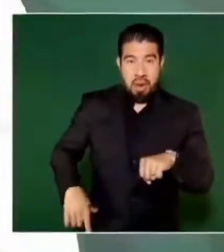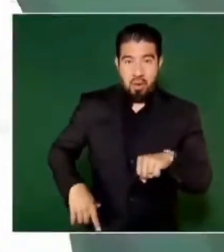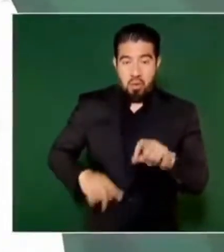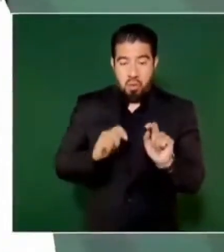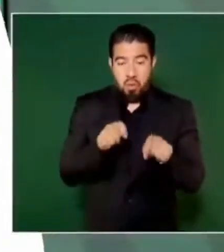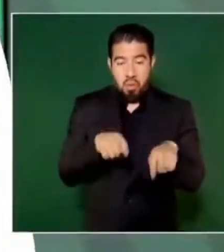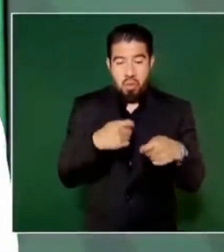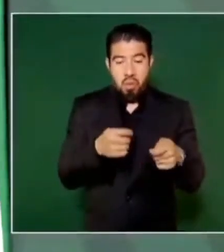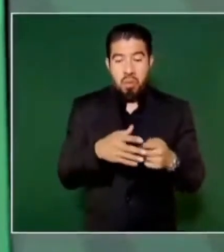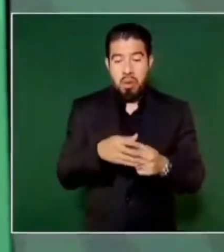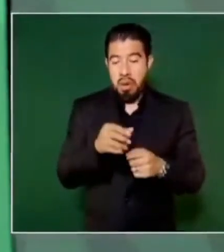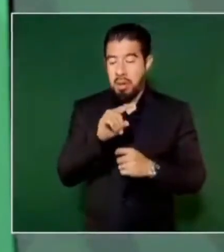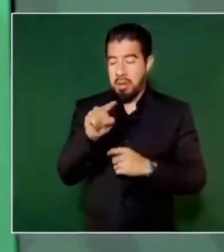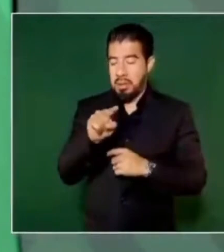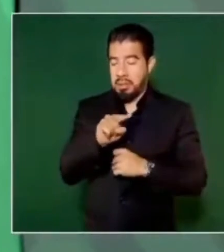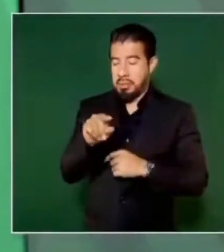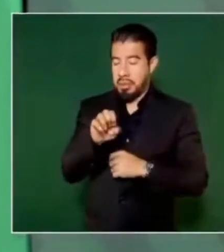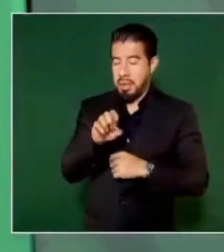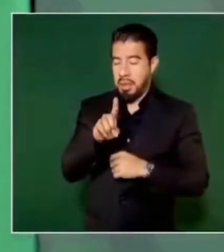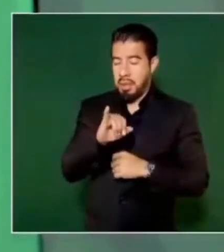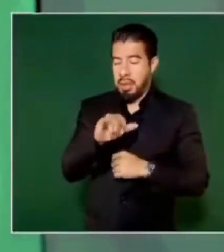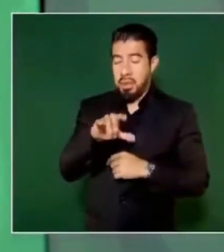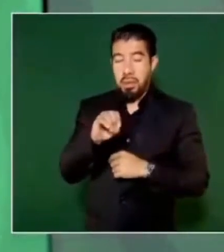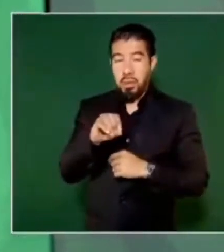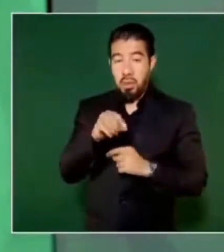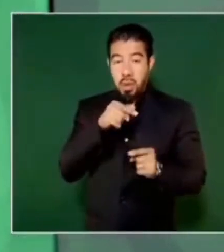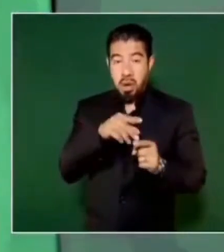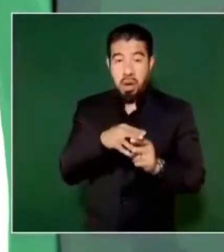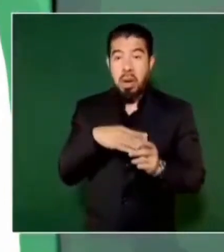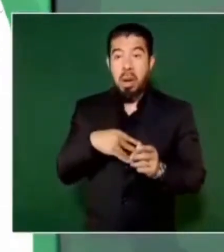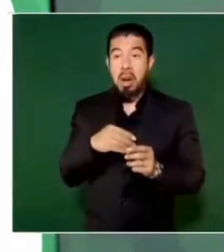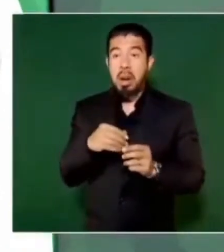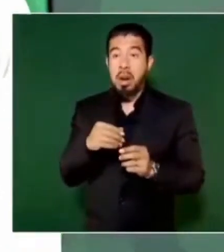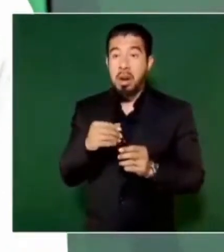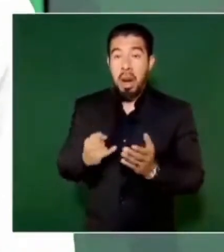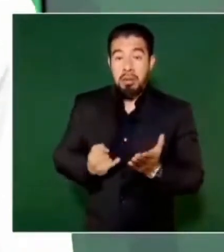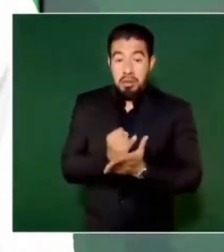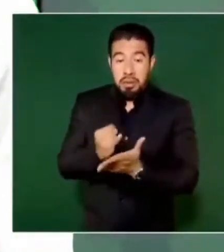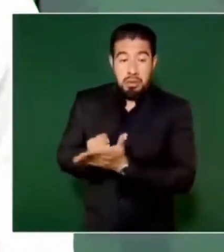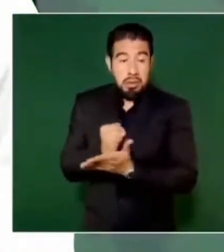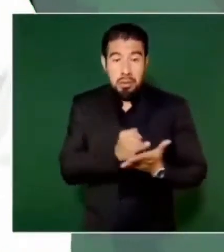de Zedillo. Fue el presidente, fue Zedillo.